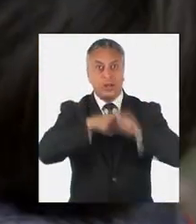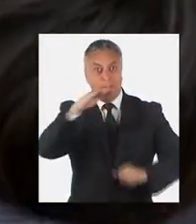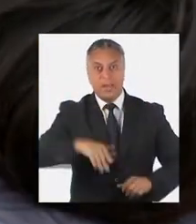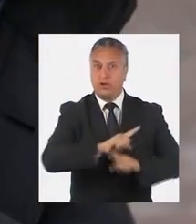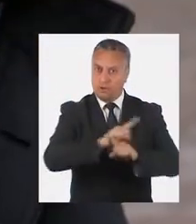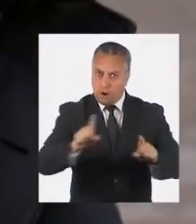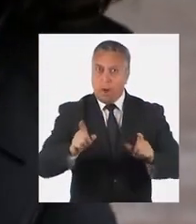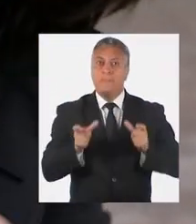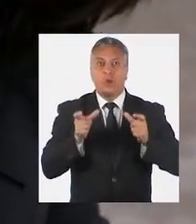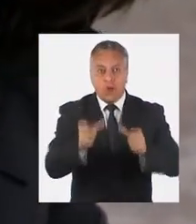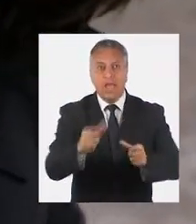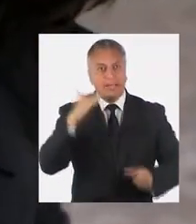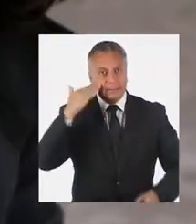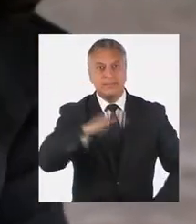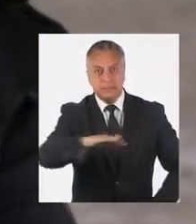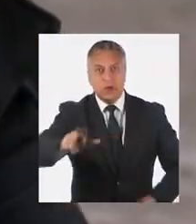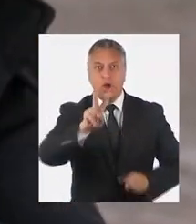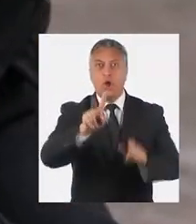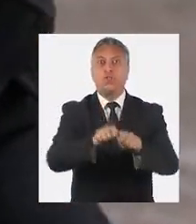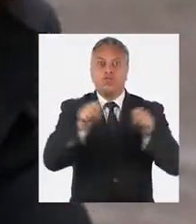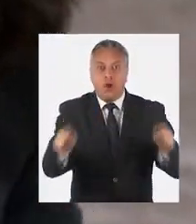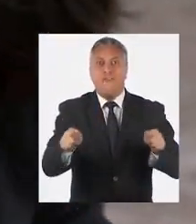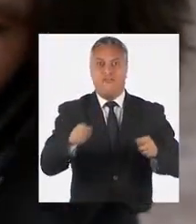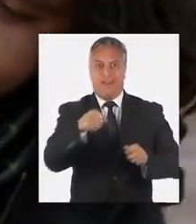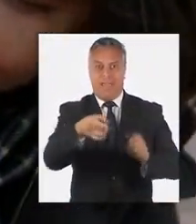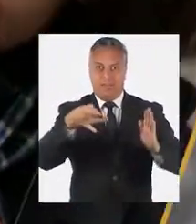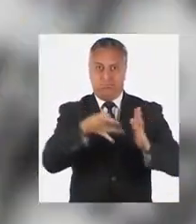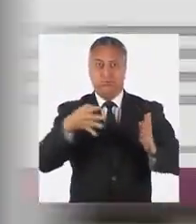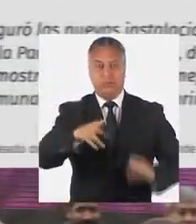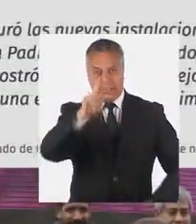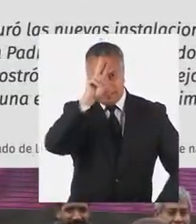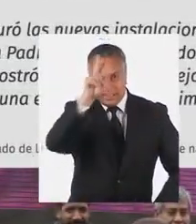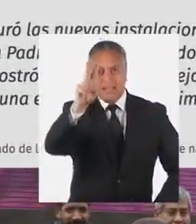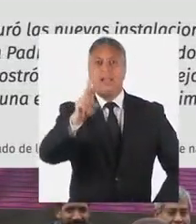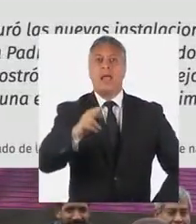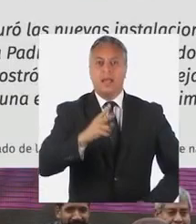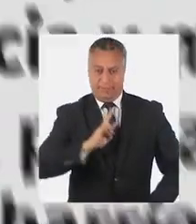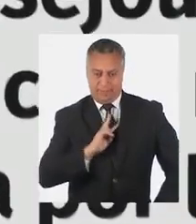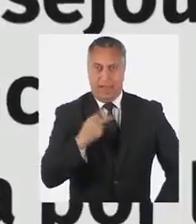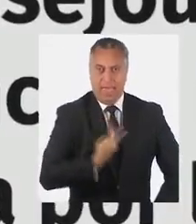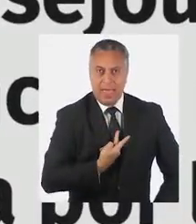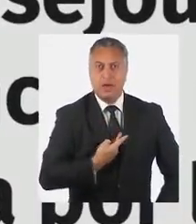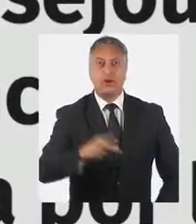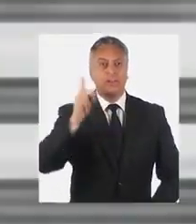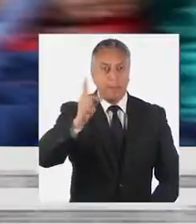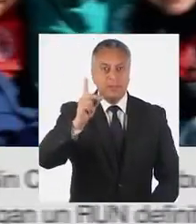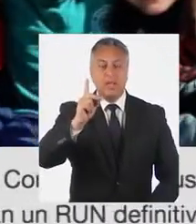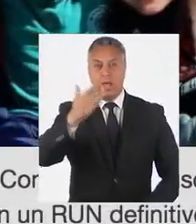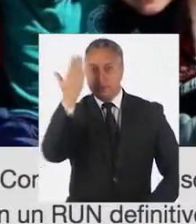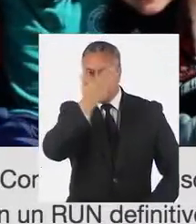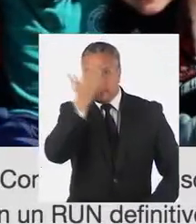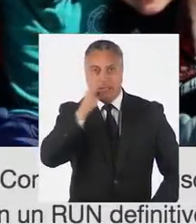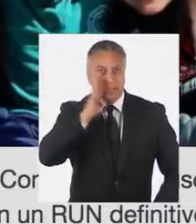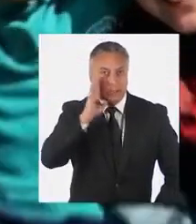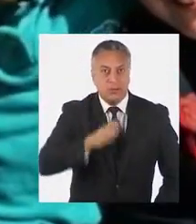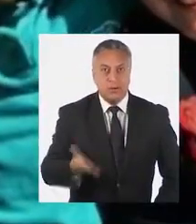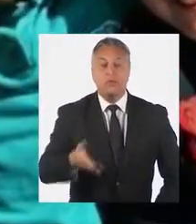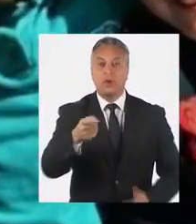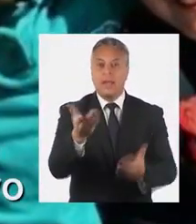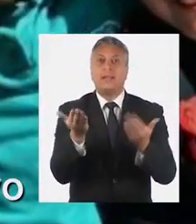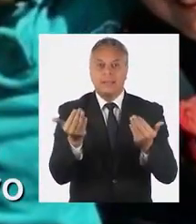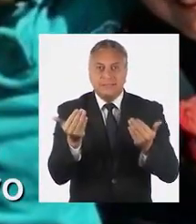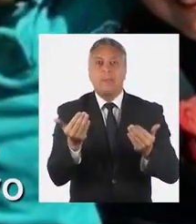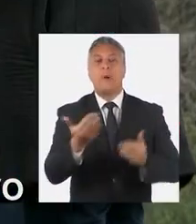18 años. Debemos proteger especialmente a la infancia doblemente vulnerada, niños indígenas, transgénero, con discapacidad,